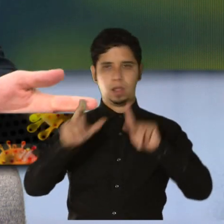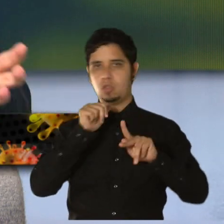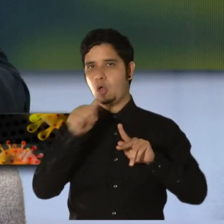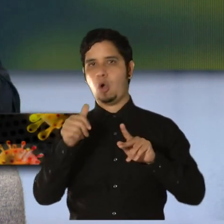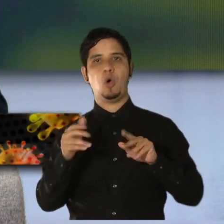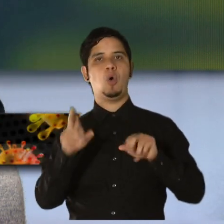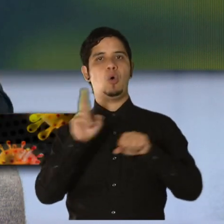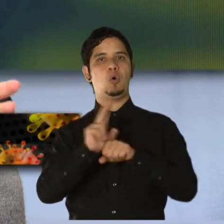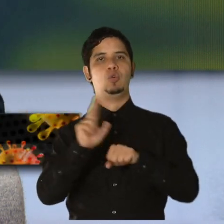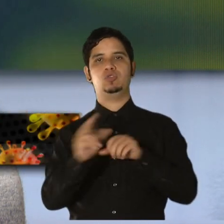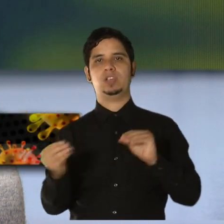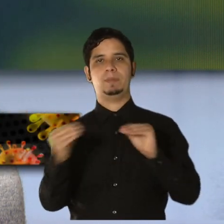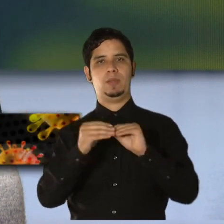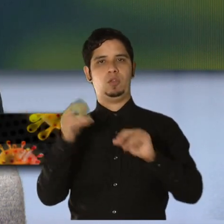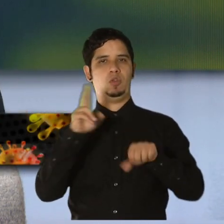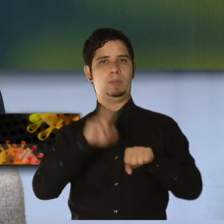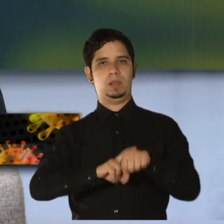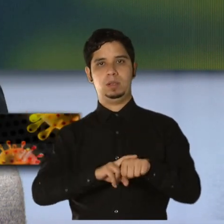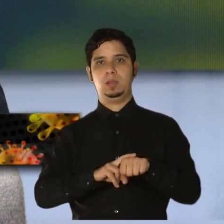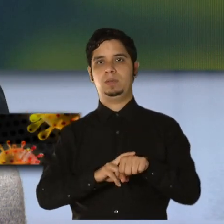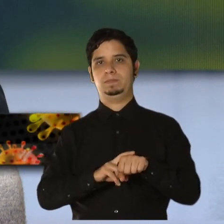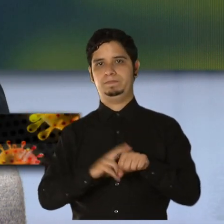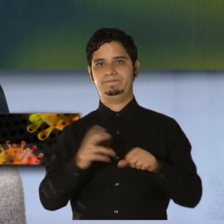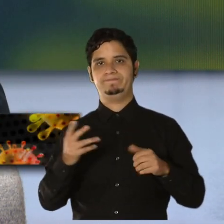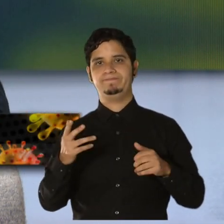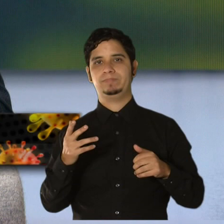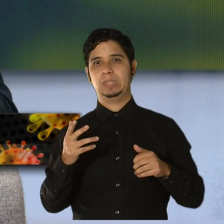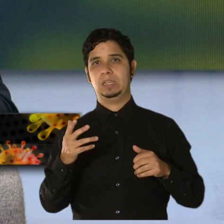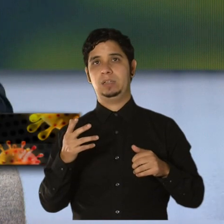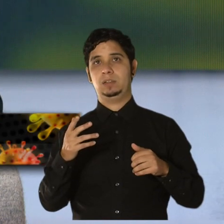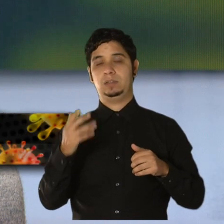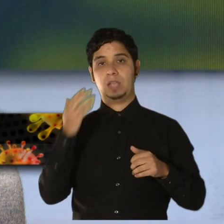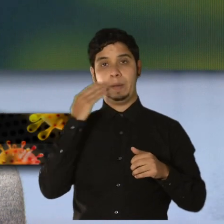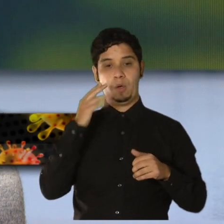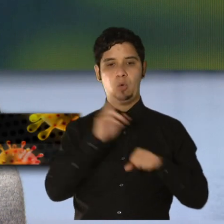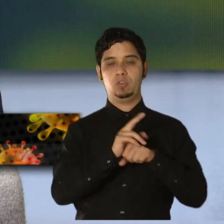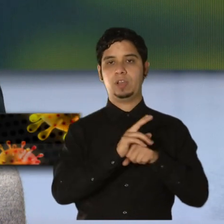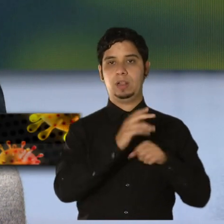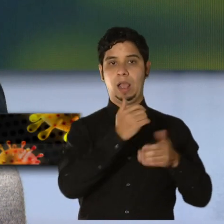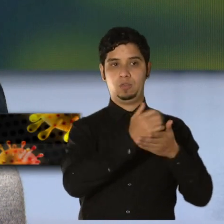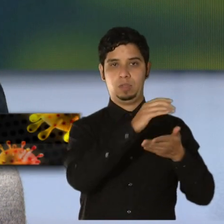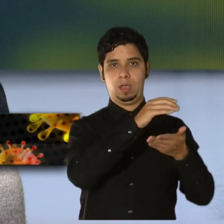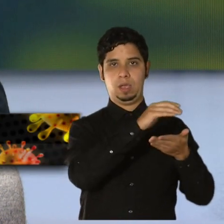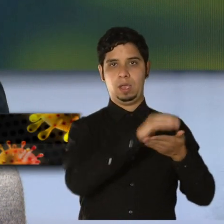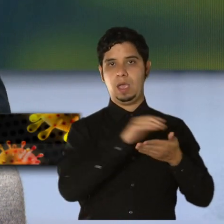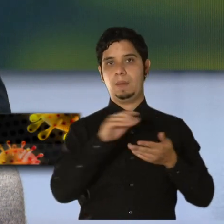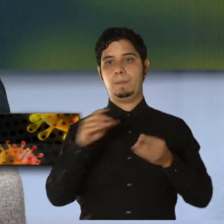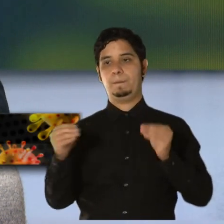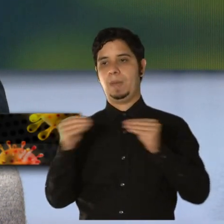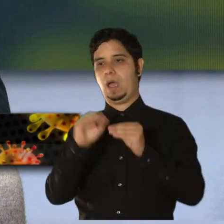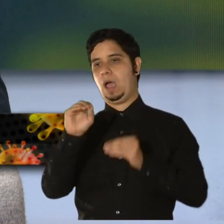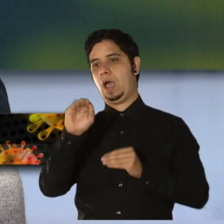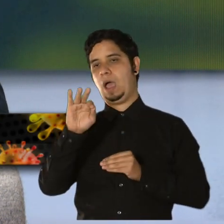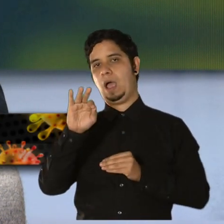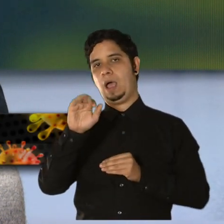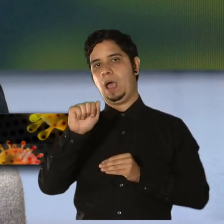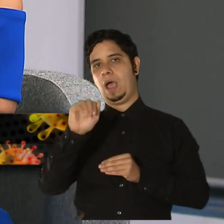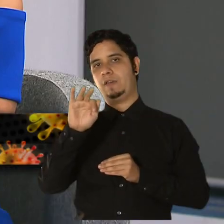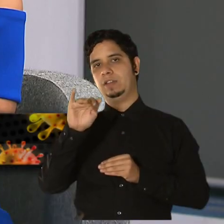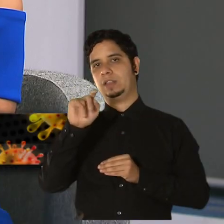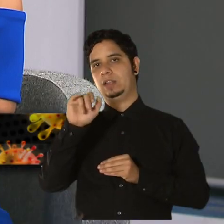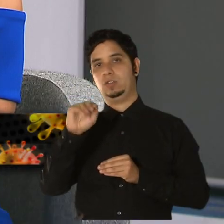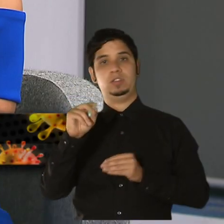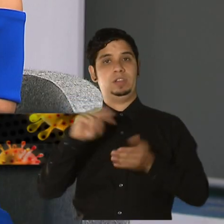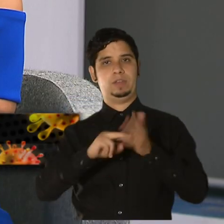Se junta unas cosas con otras y se junta entonces el estímulo con el fentanilo y que el consumo es mucho más alto. ¿Y